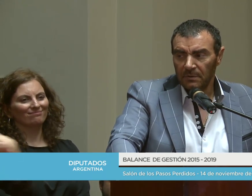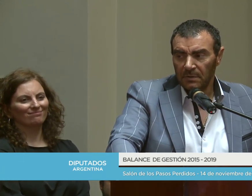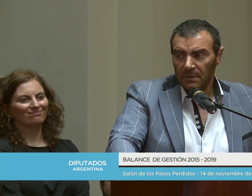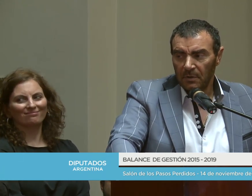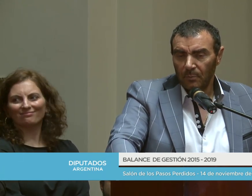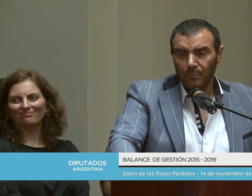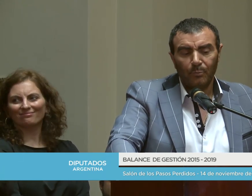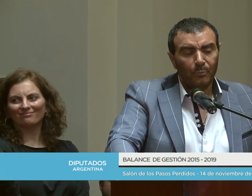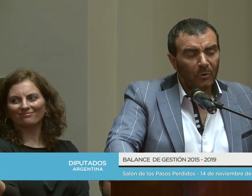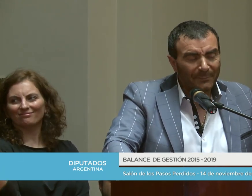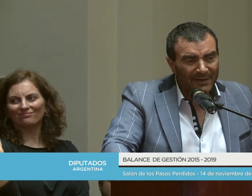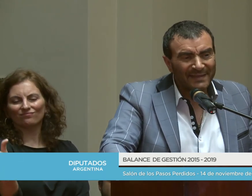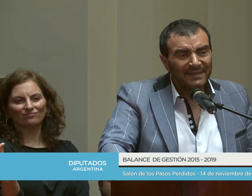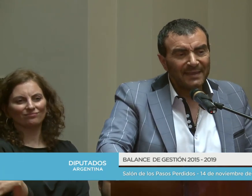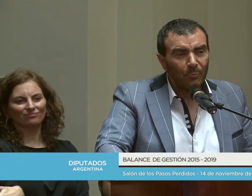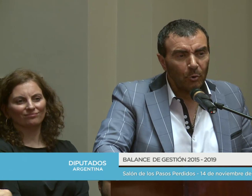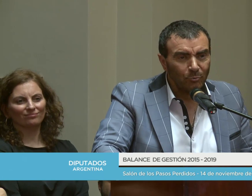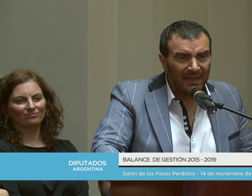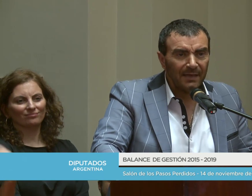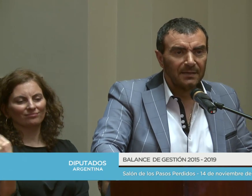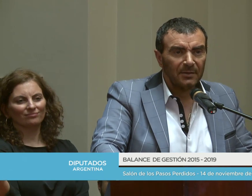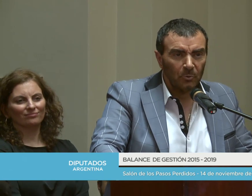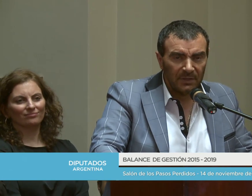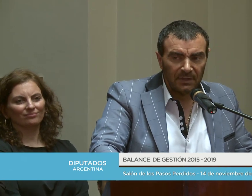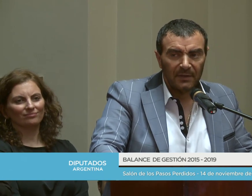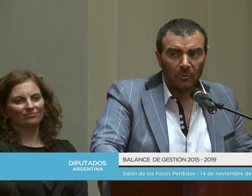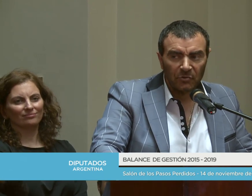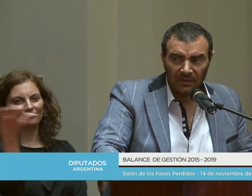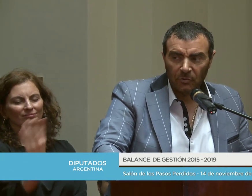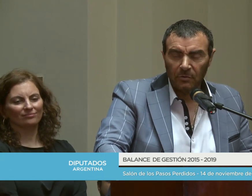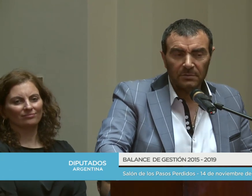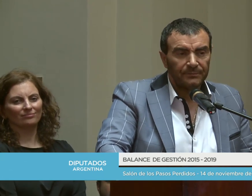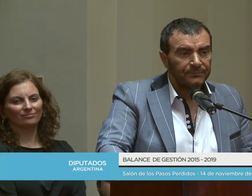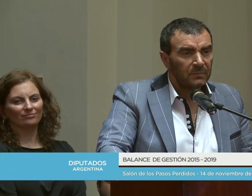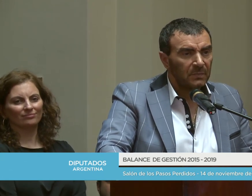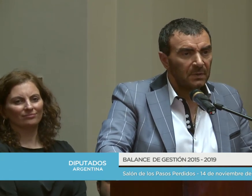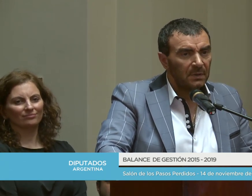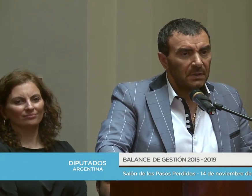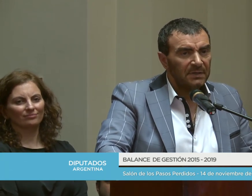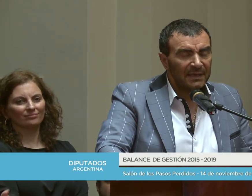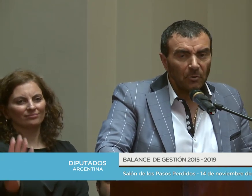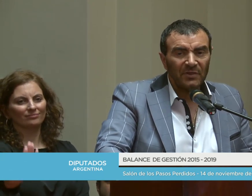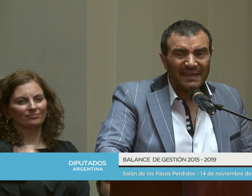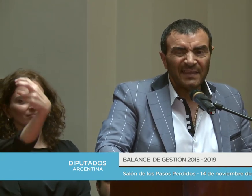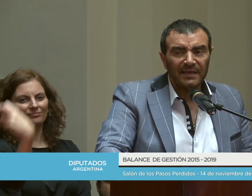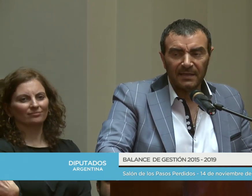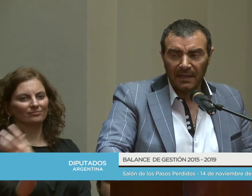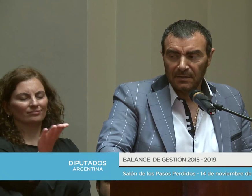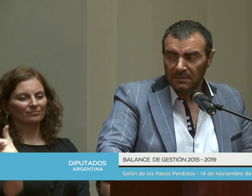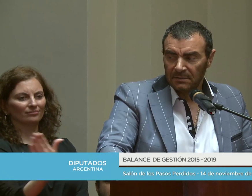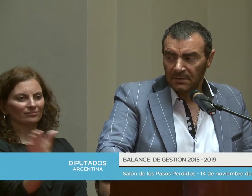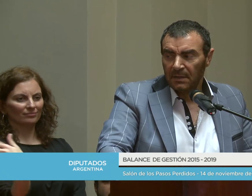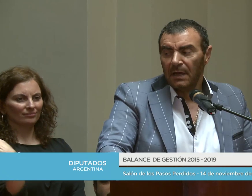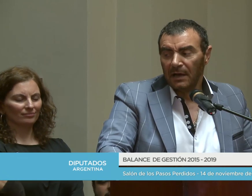equipo. Por la permanente voluntad que tuviste de consenso y de que no exista esta